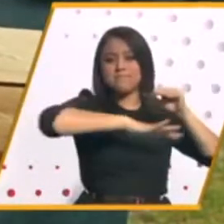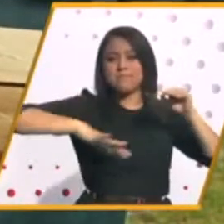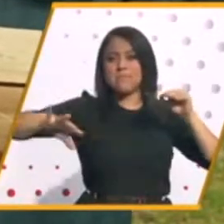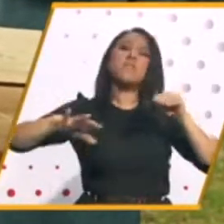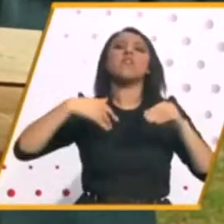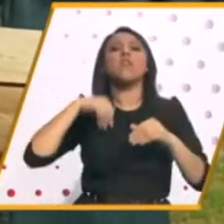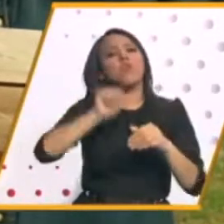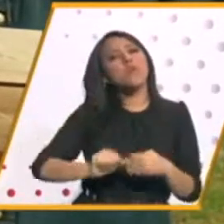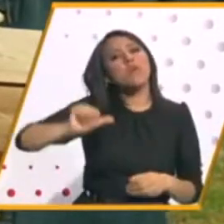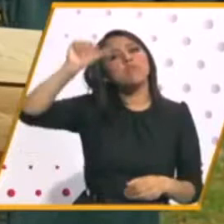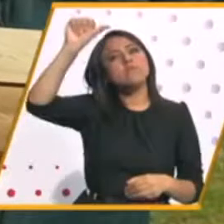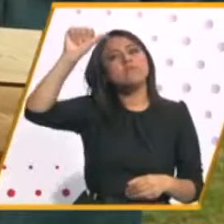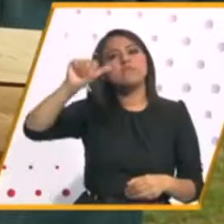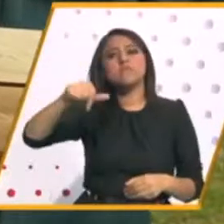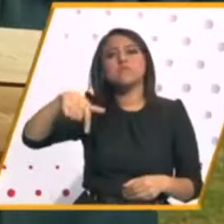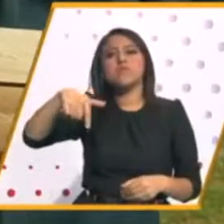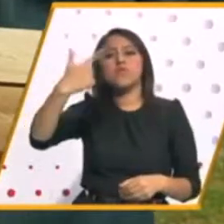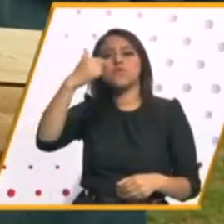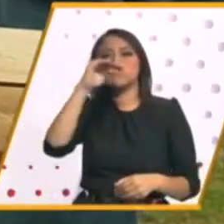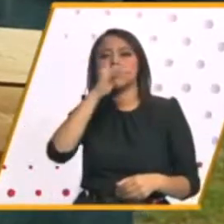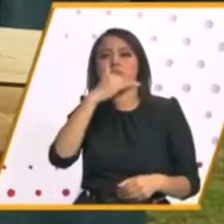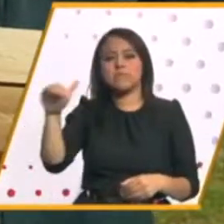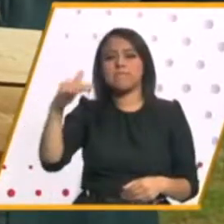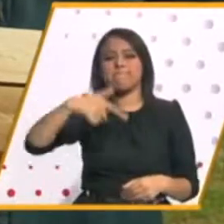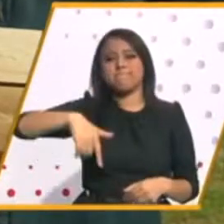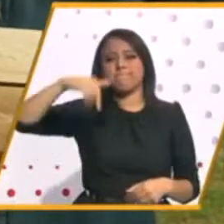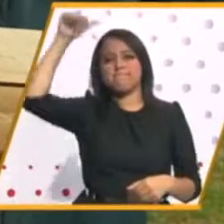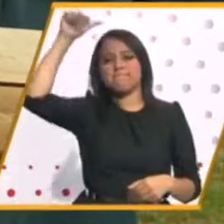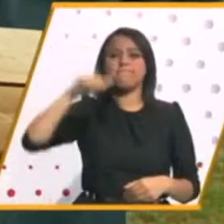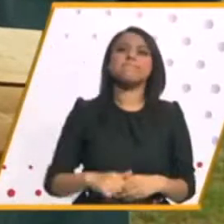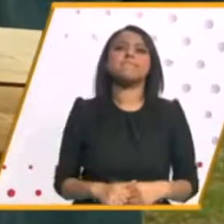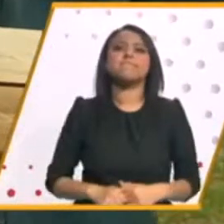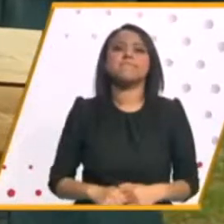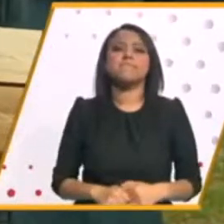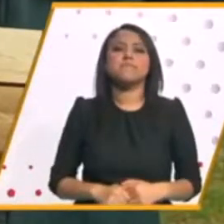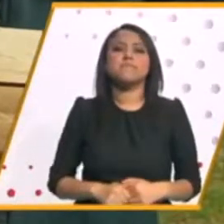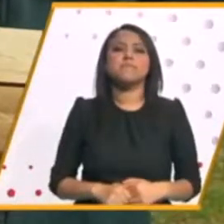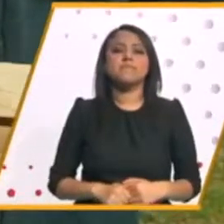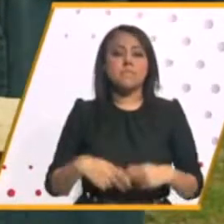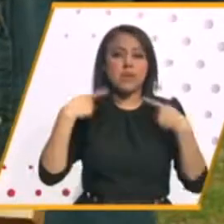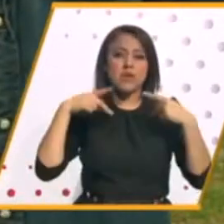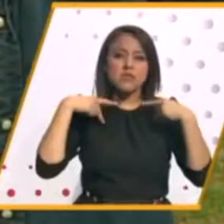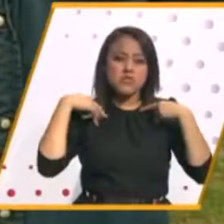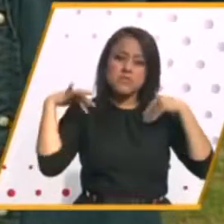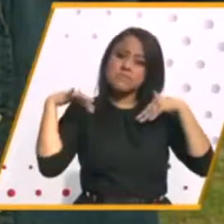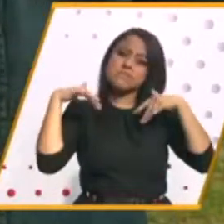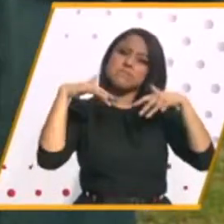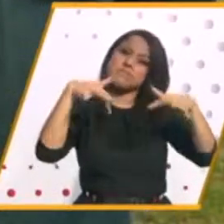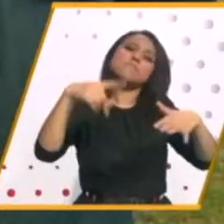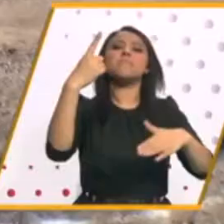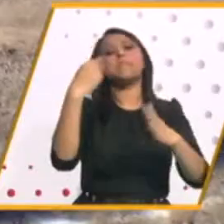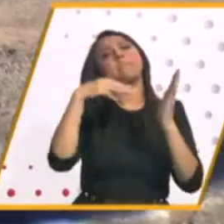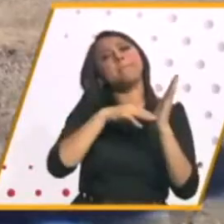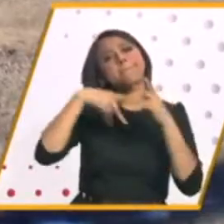de 11.50 metros. Y tiene una capacidad normalmente para el circo de personas de